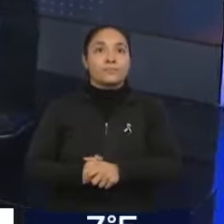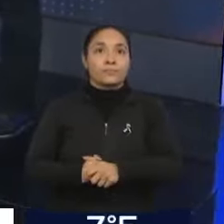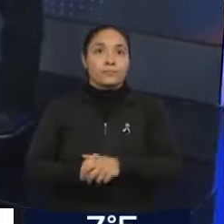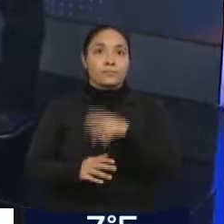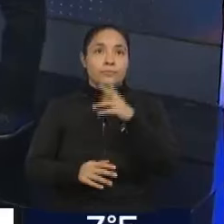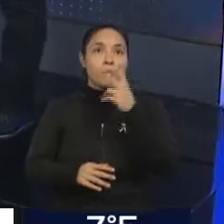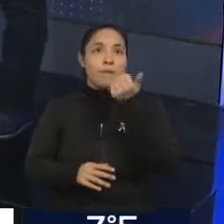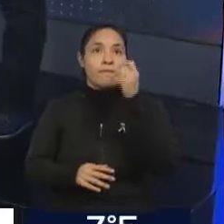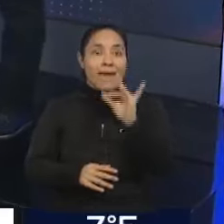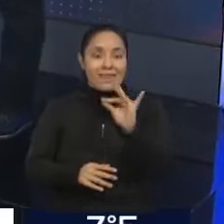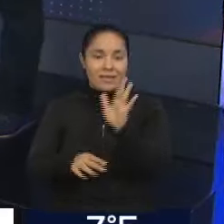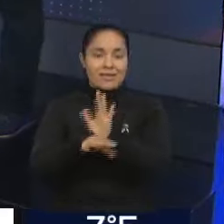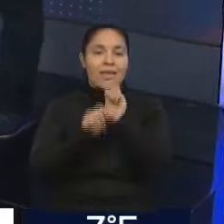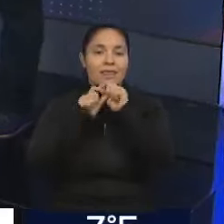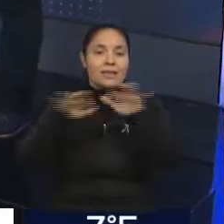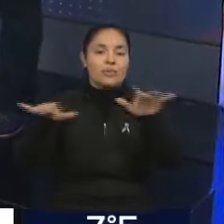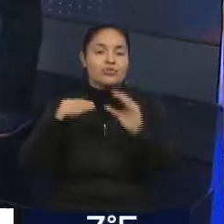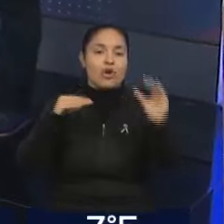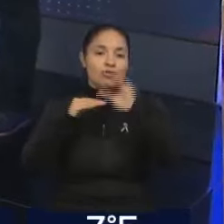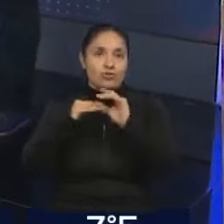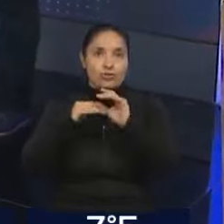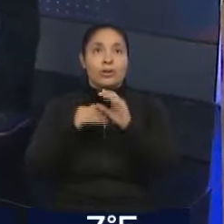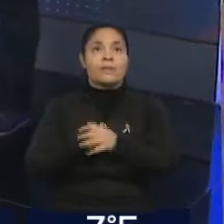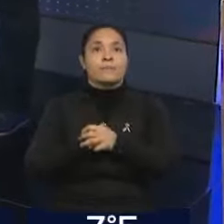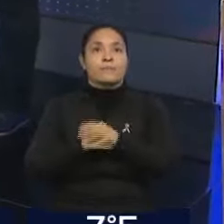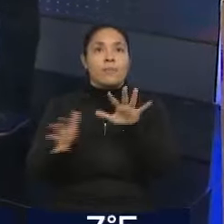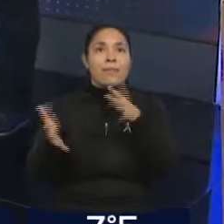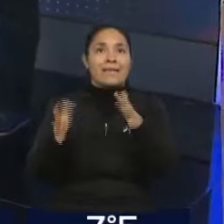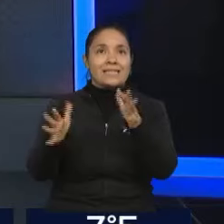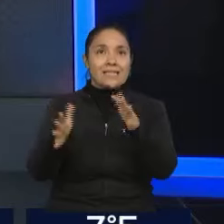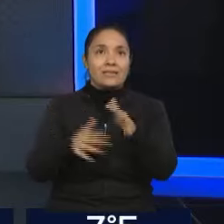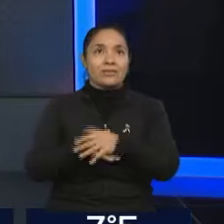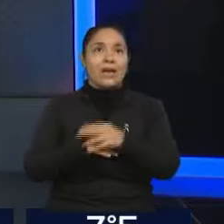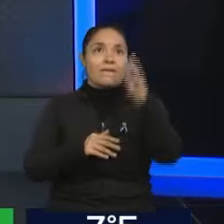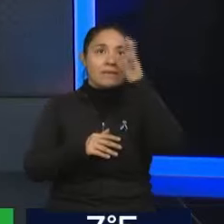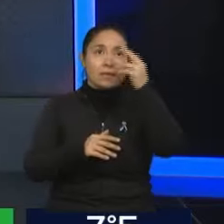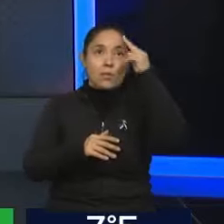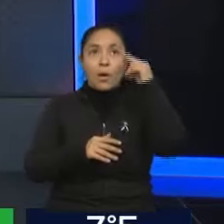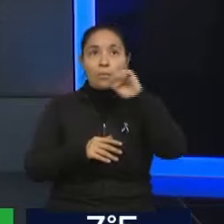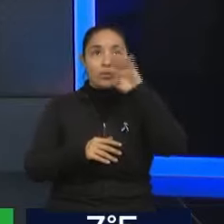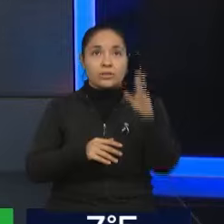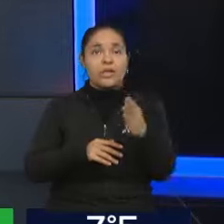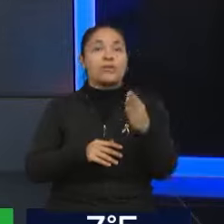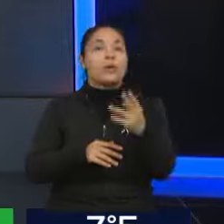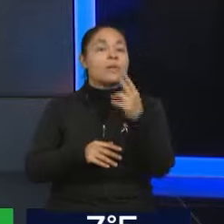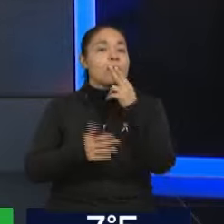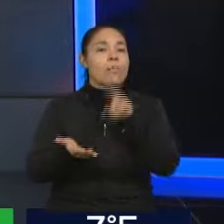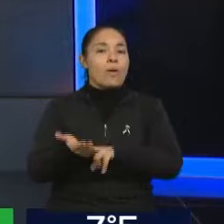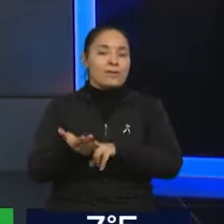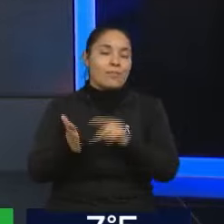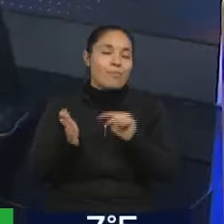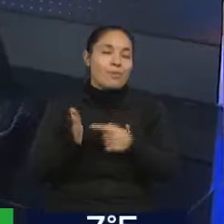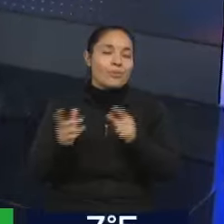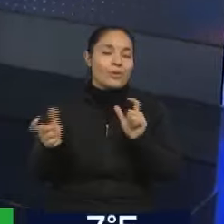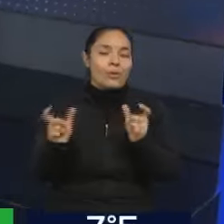el importe final de la factura. Son muy parecidos y el 29% de impuestos es un punto más, un punto